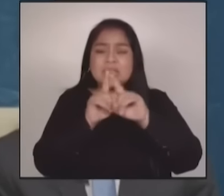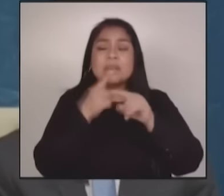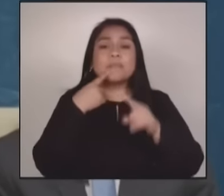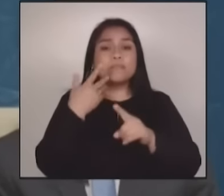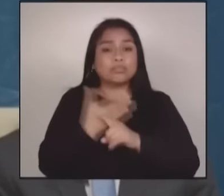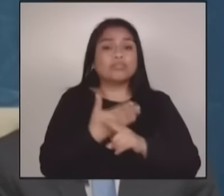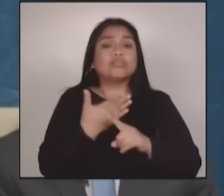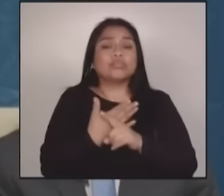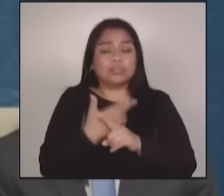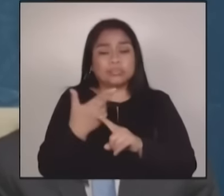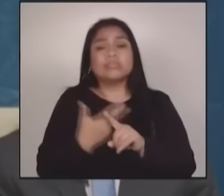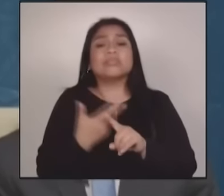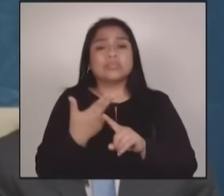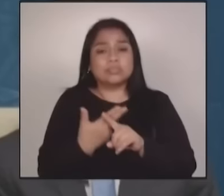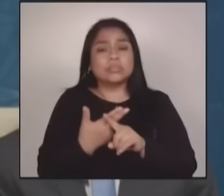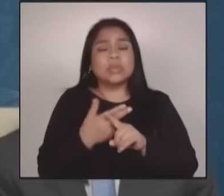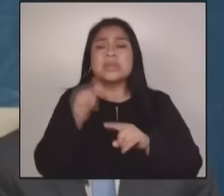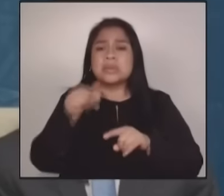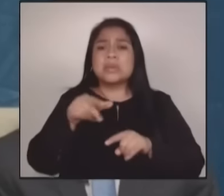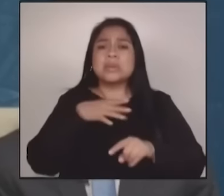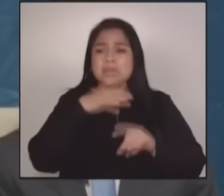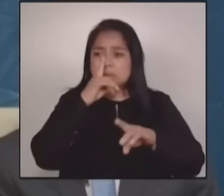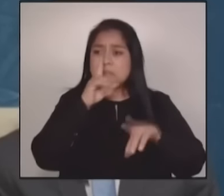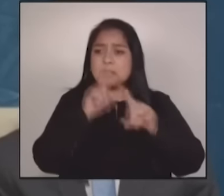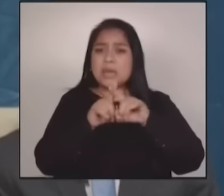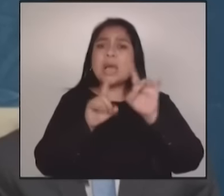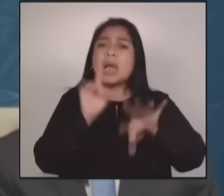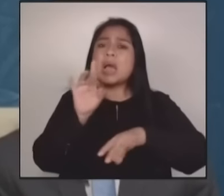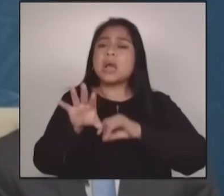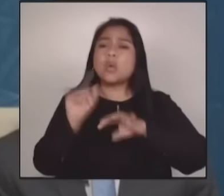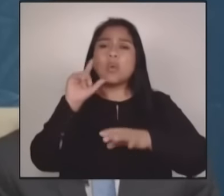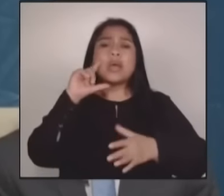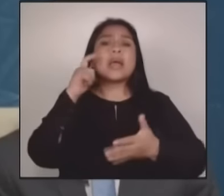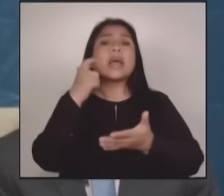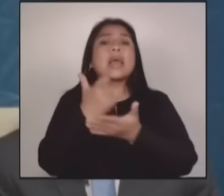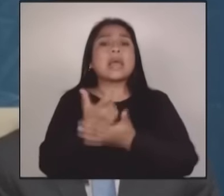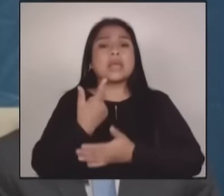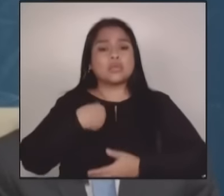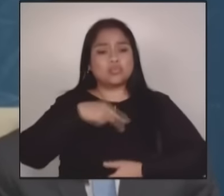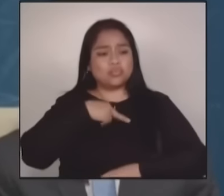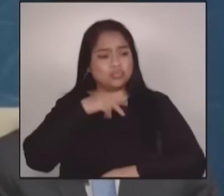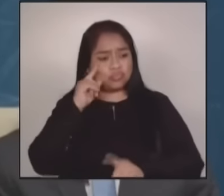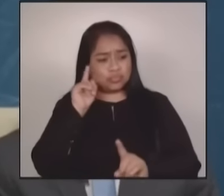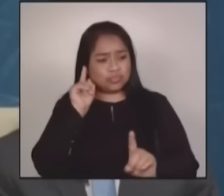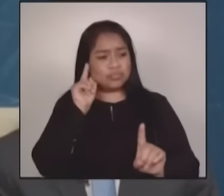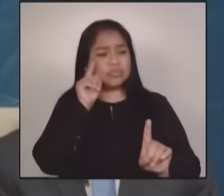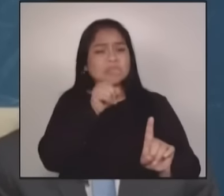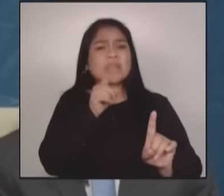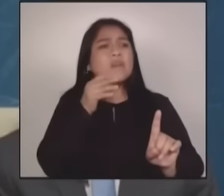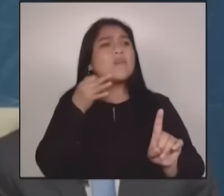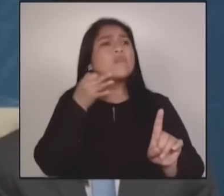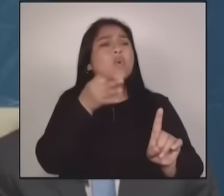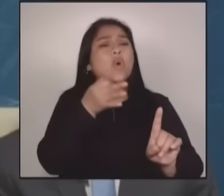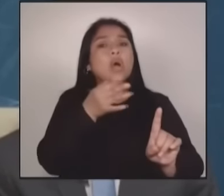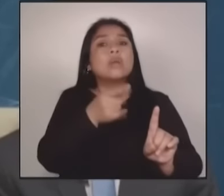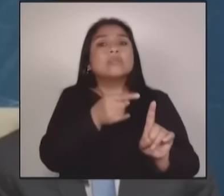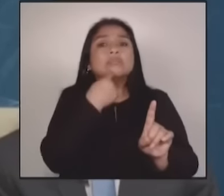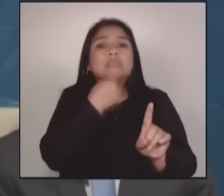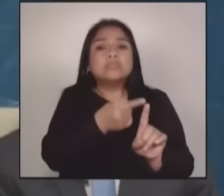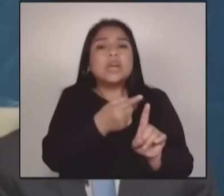desafíos que llevaron a muchos a creer que estábamos destinados a un retroceso